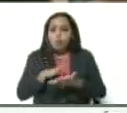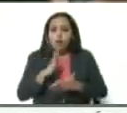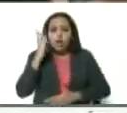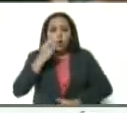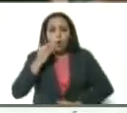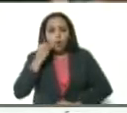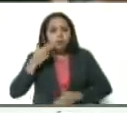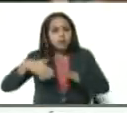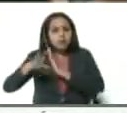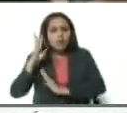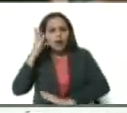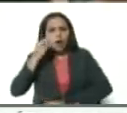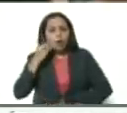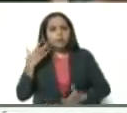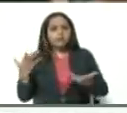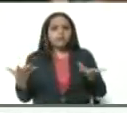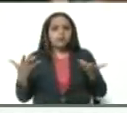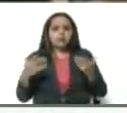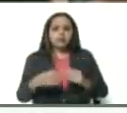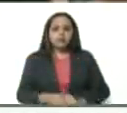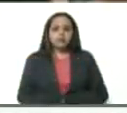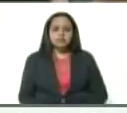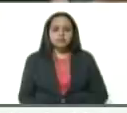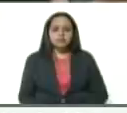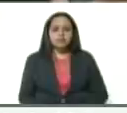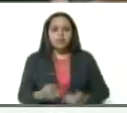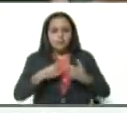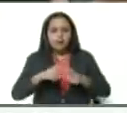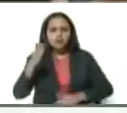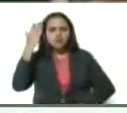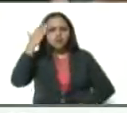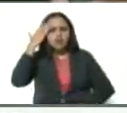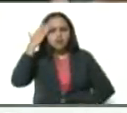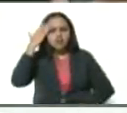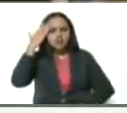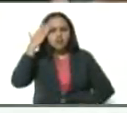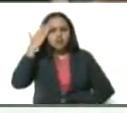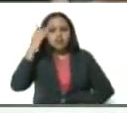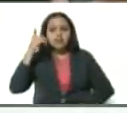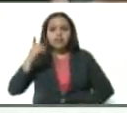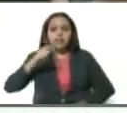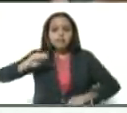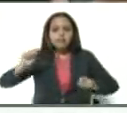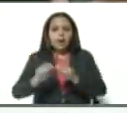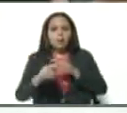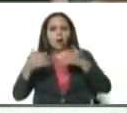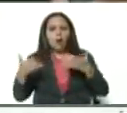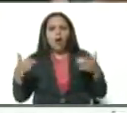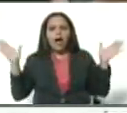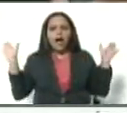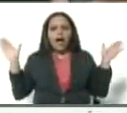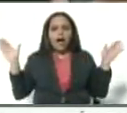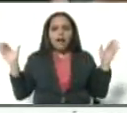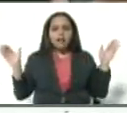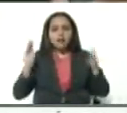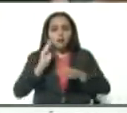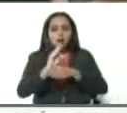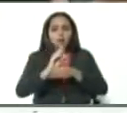nos va joven, Dios santo. Pero sé que va a ser un angelito, un ángel que nos va a cuidar desde